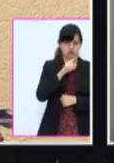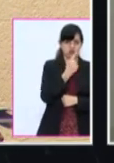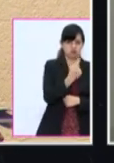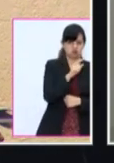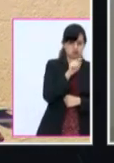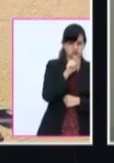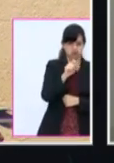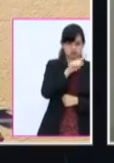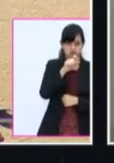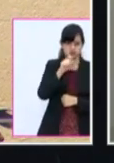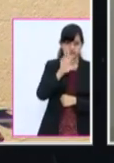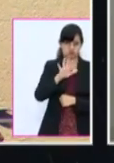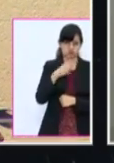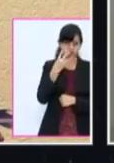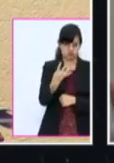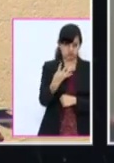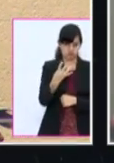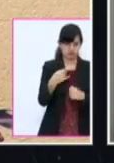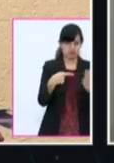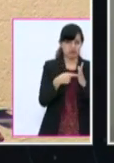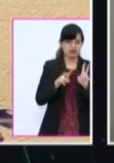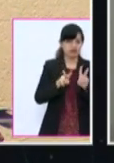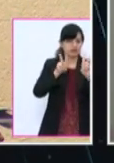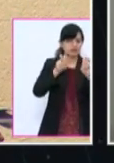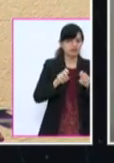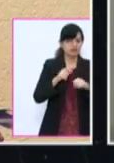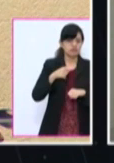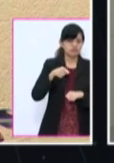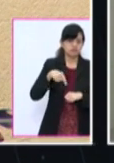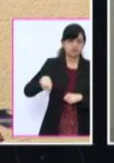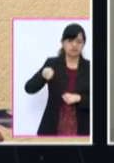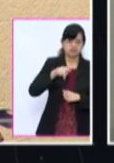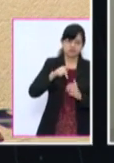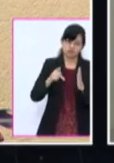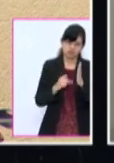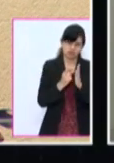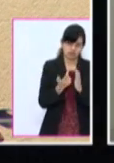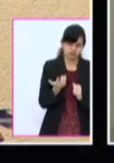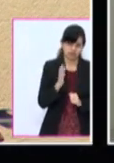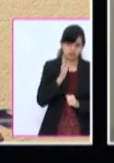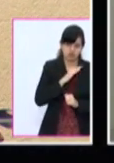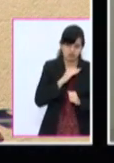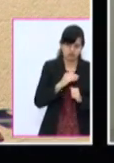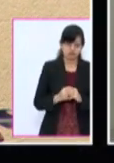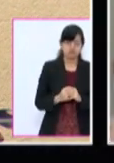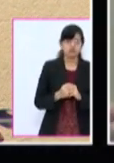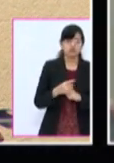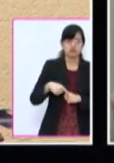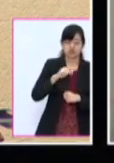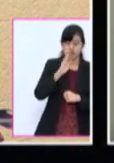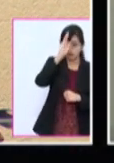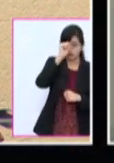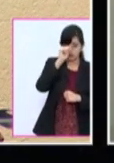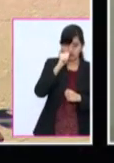porque el proceso electoral normal que debió de haber seguido Morena en su momento, pues no se pudo realizar